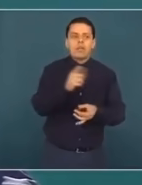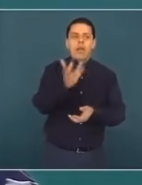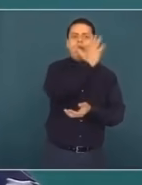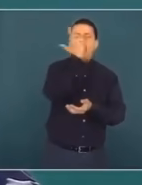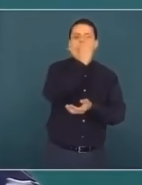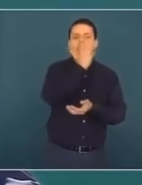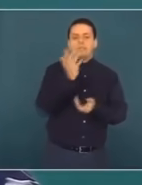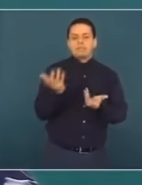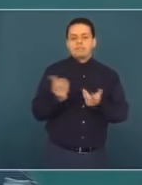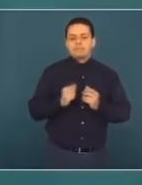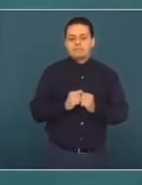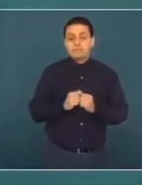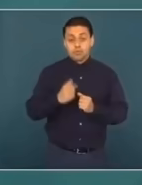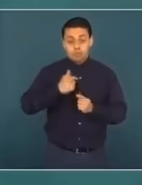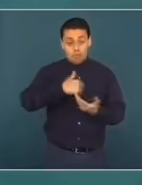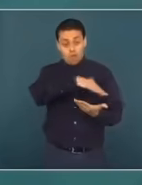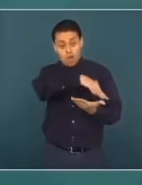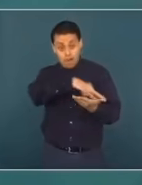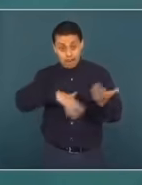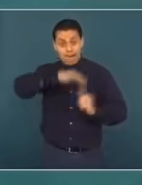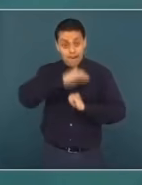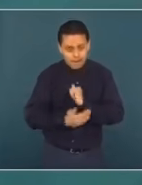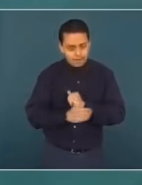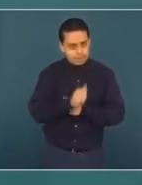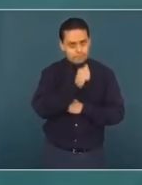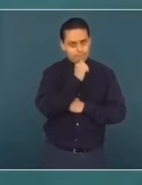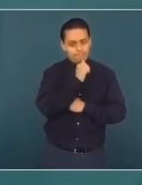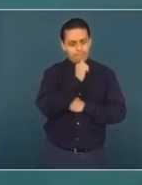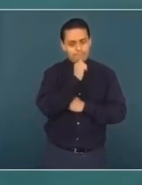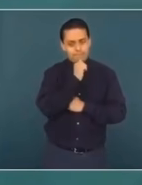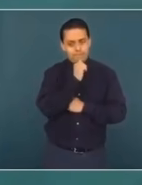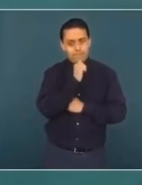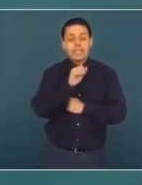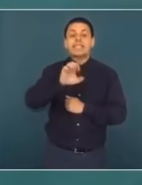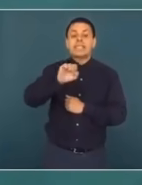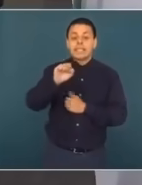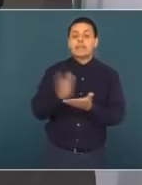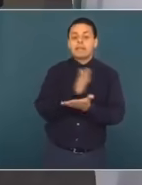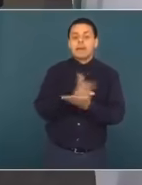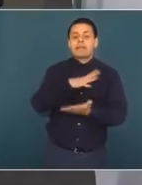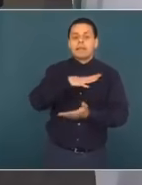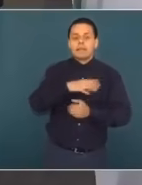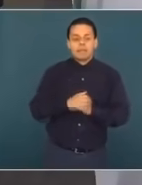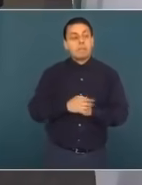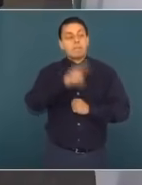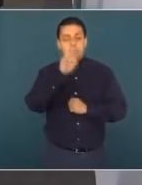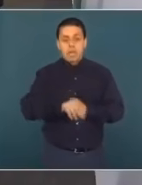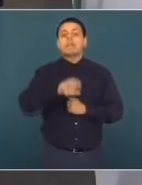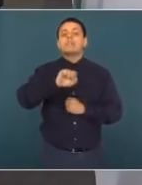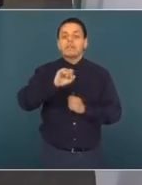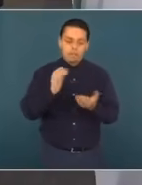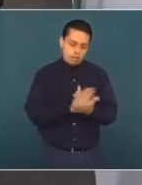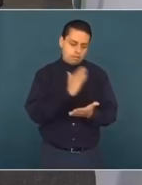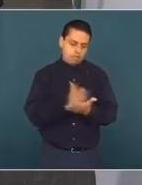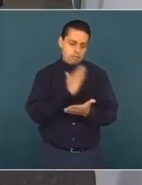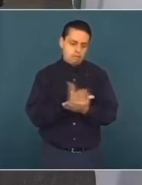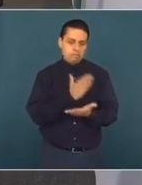No la terminé de leer. Son 60 páginas. Porque son 60 páginas.